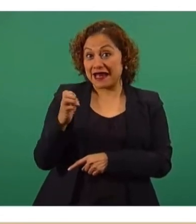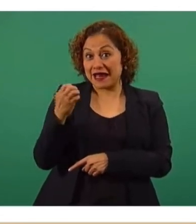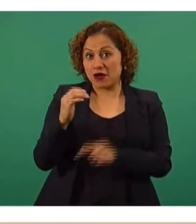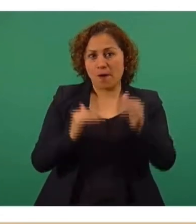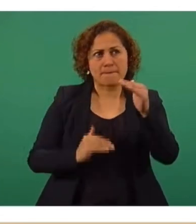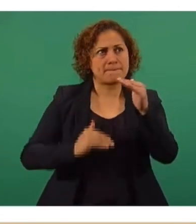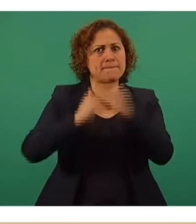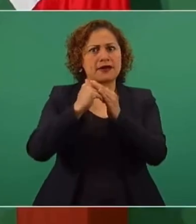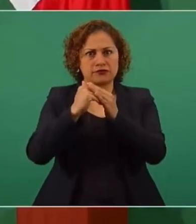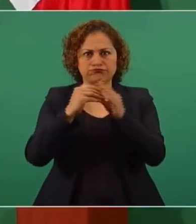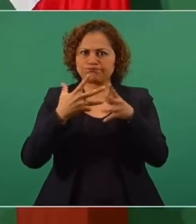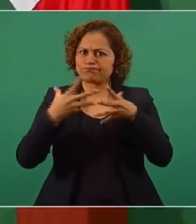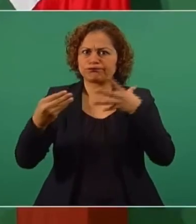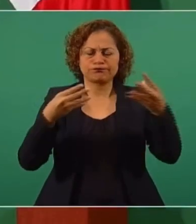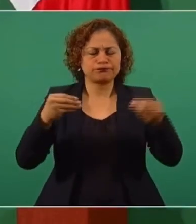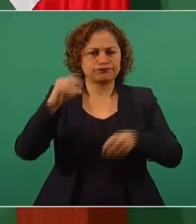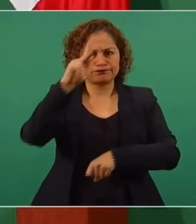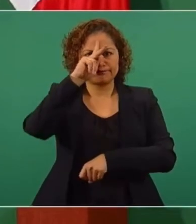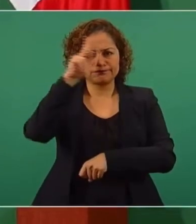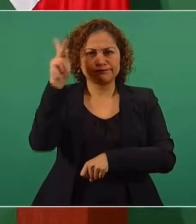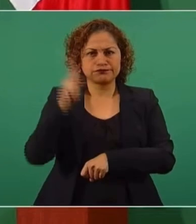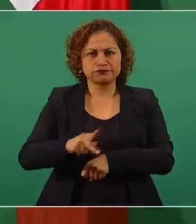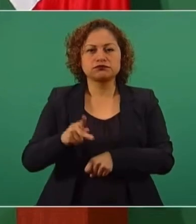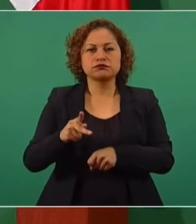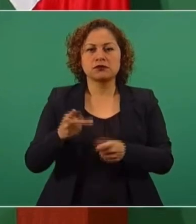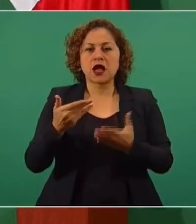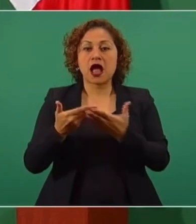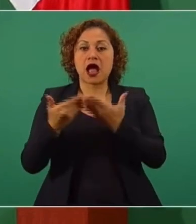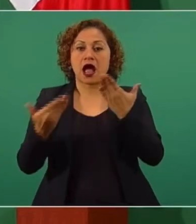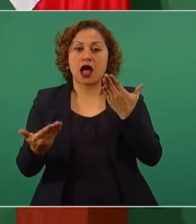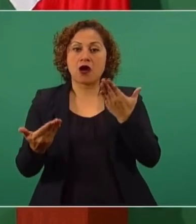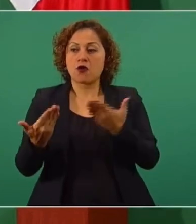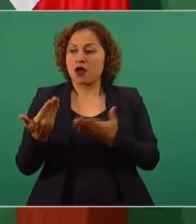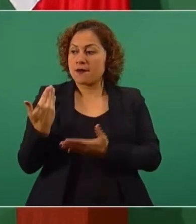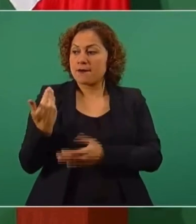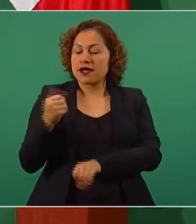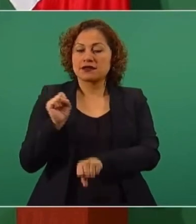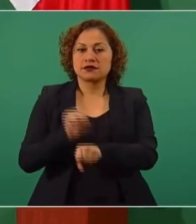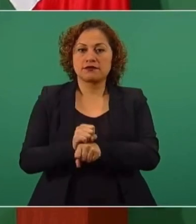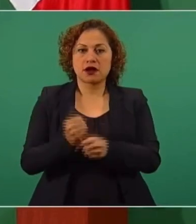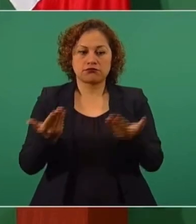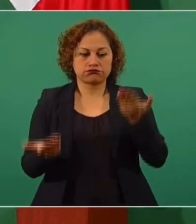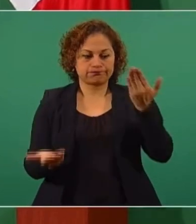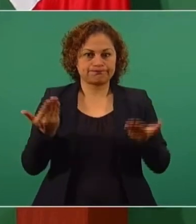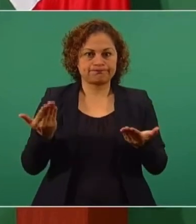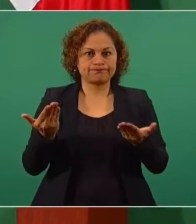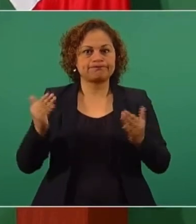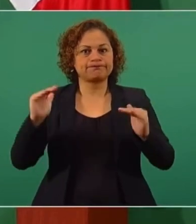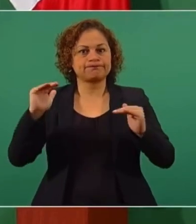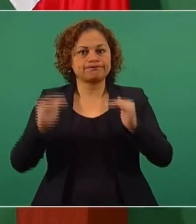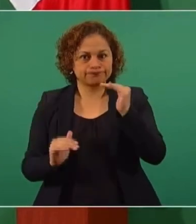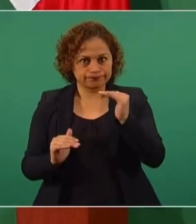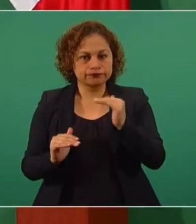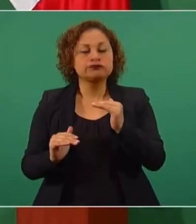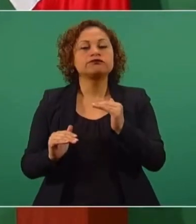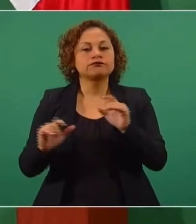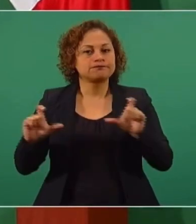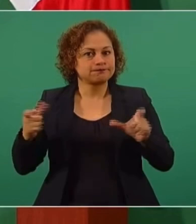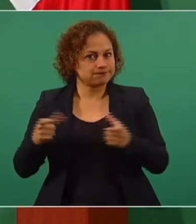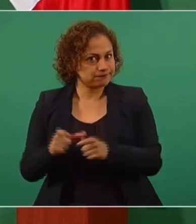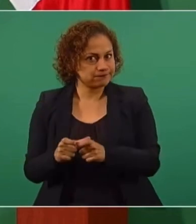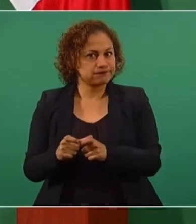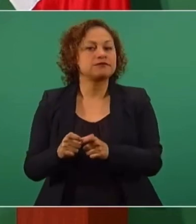hasta la semana más reciente. Y este es el 83% de reducción. Lo mismo pasa con la